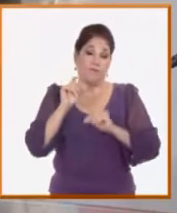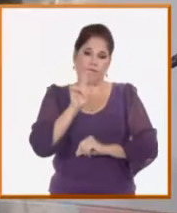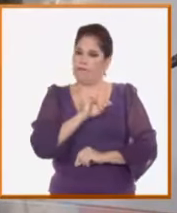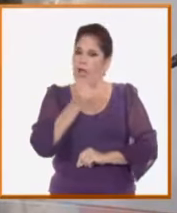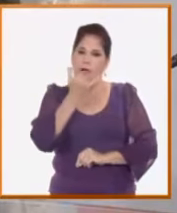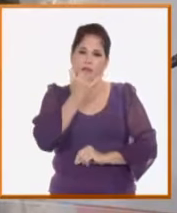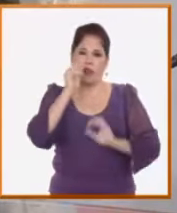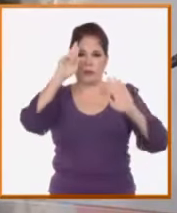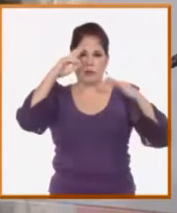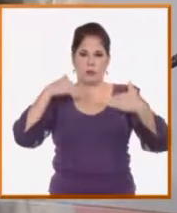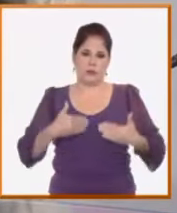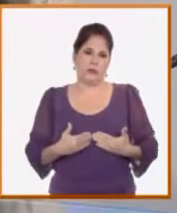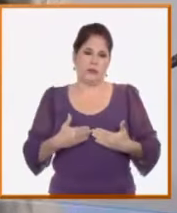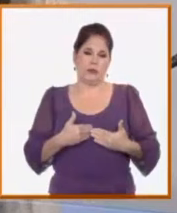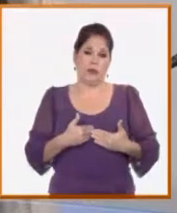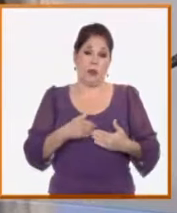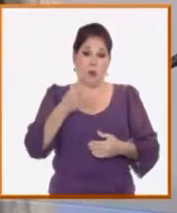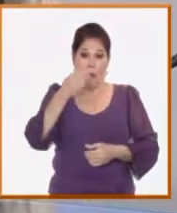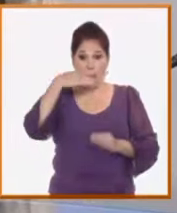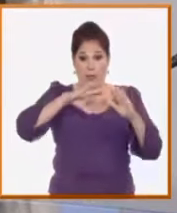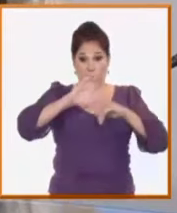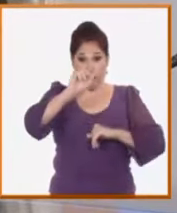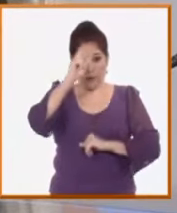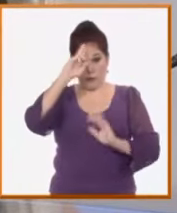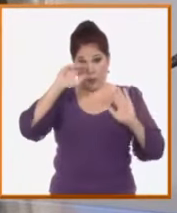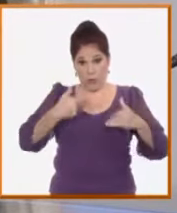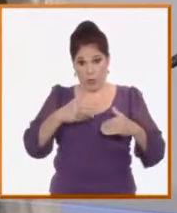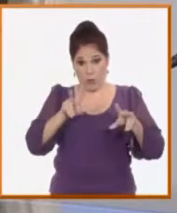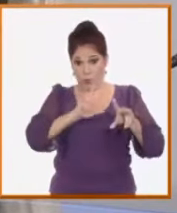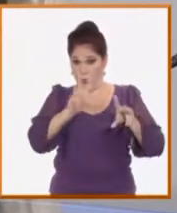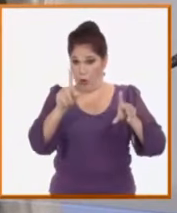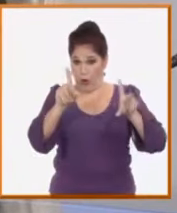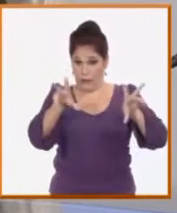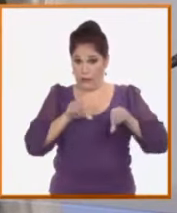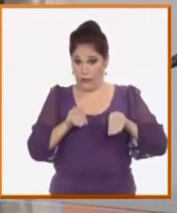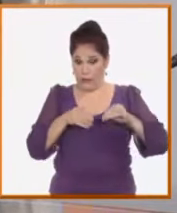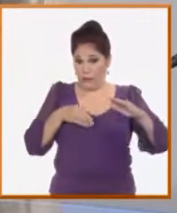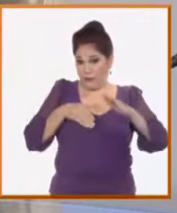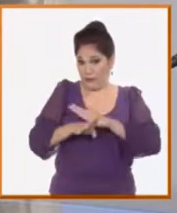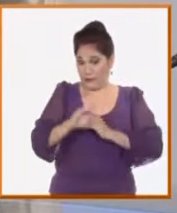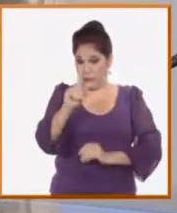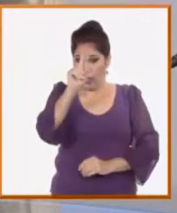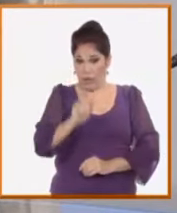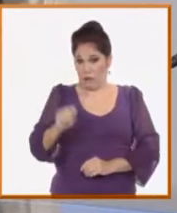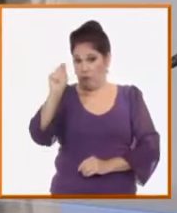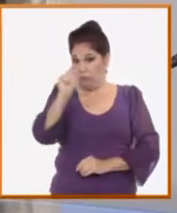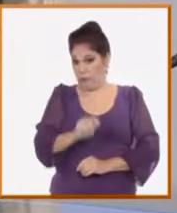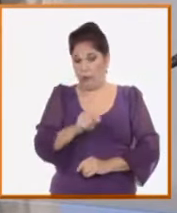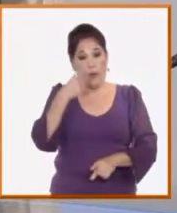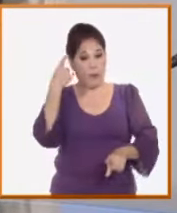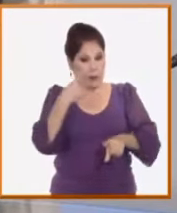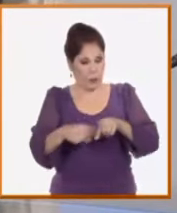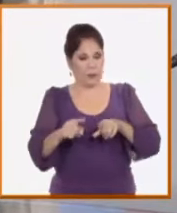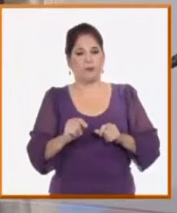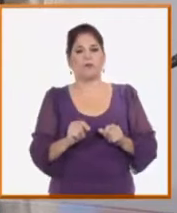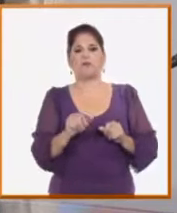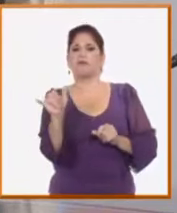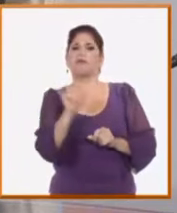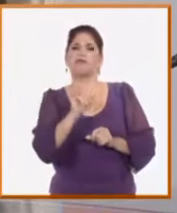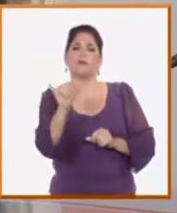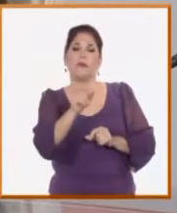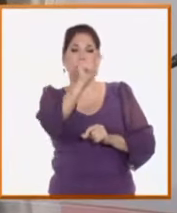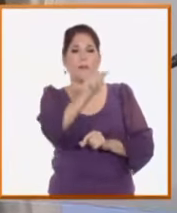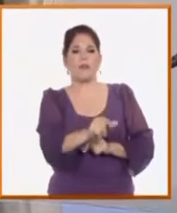resulta para la salud humana también hemos eh investigado incidencias puntuales relacionados con